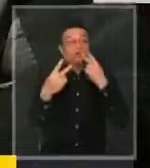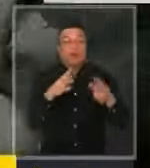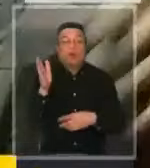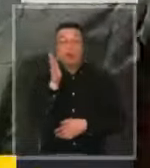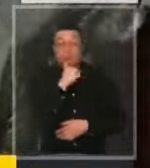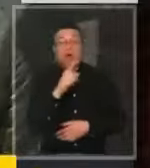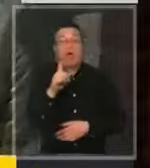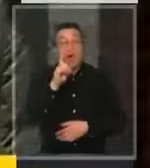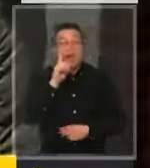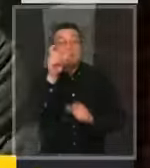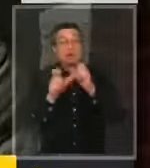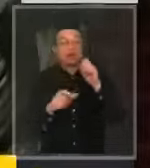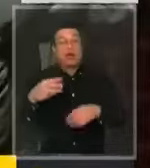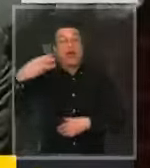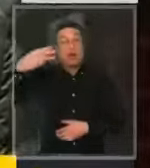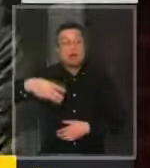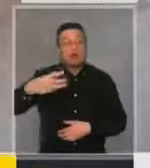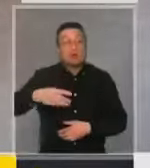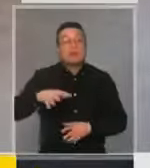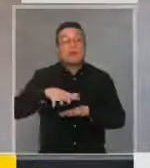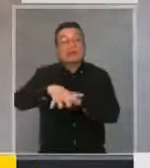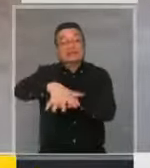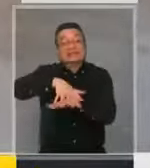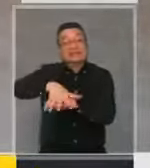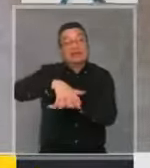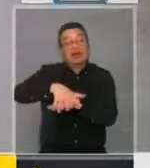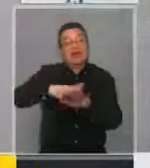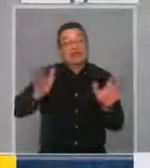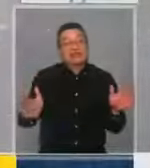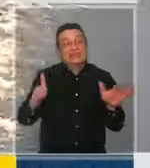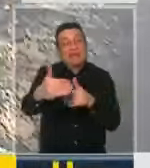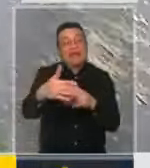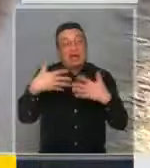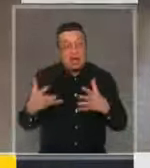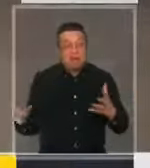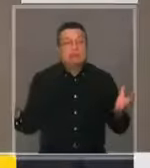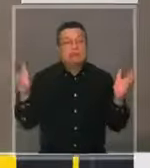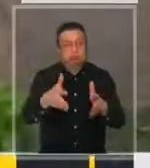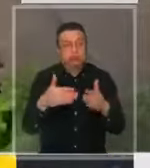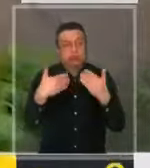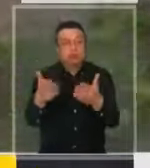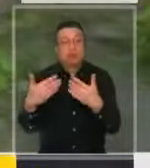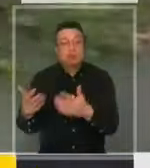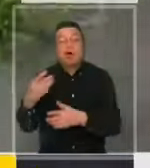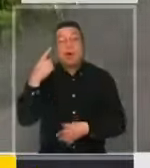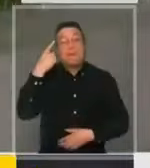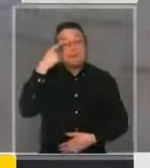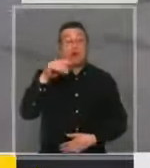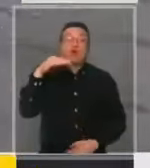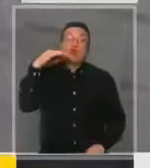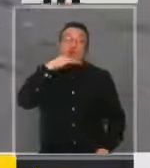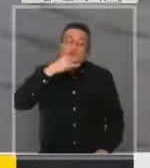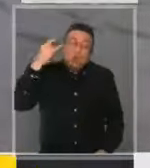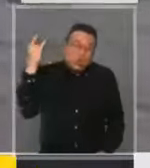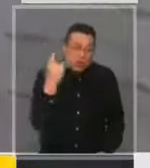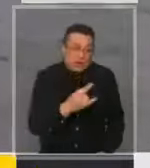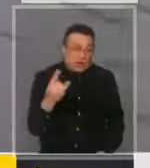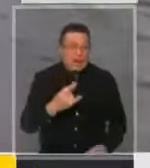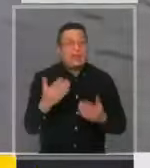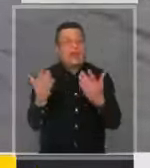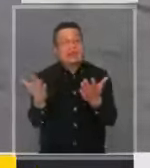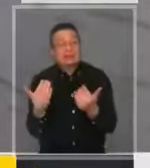del municipio que está dejando sacos, pero también le hemos informado y dicen que también se están comunicando. Pero este es realmente urgente. La necesidad para poder